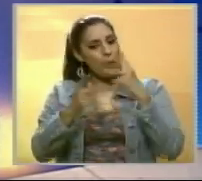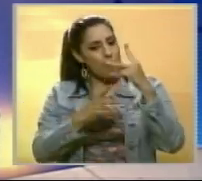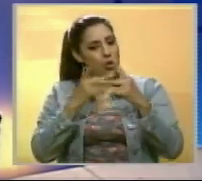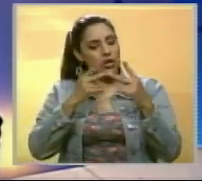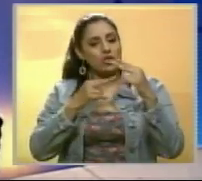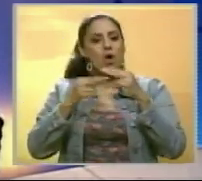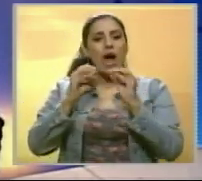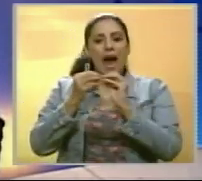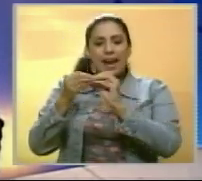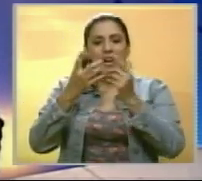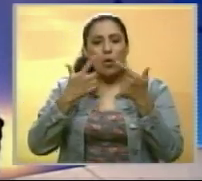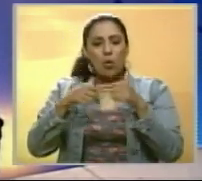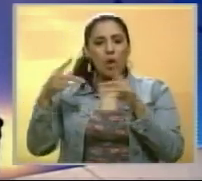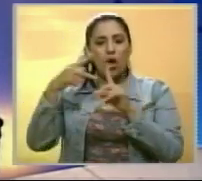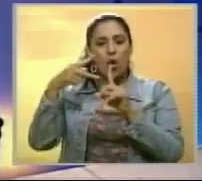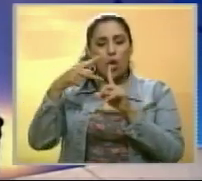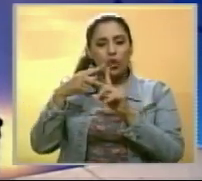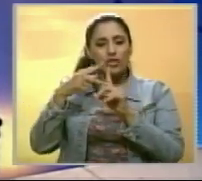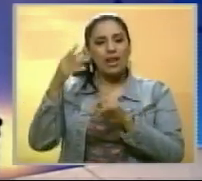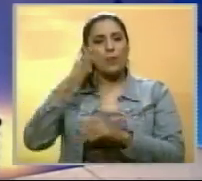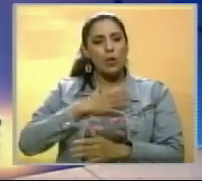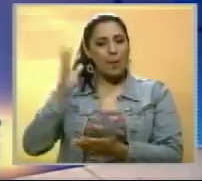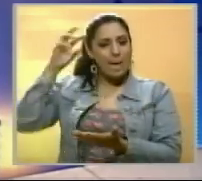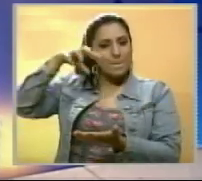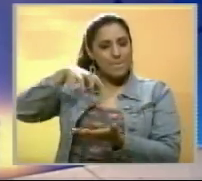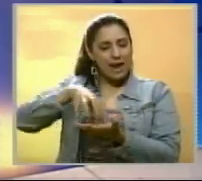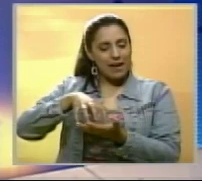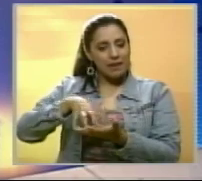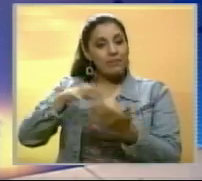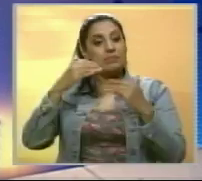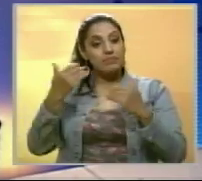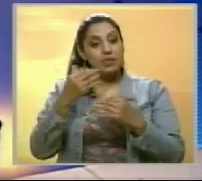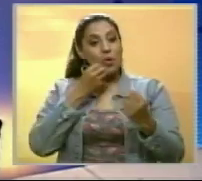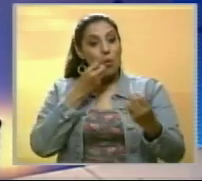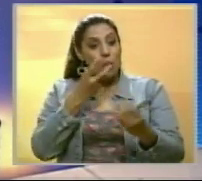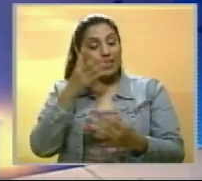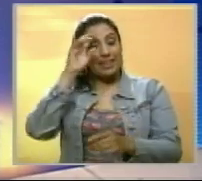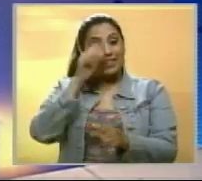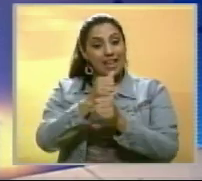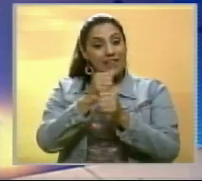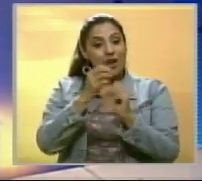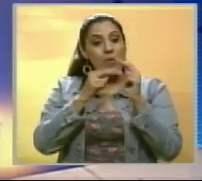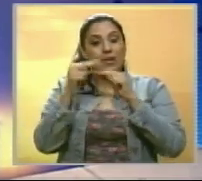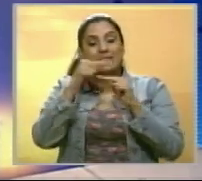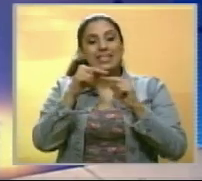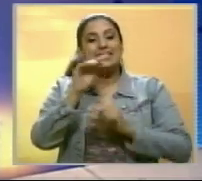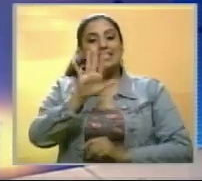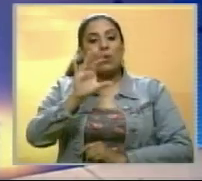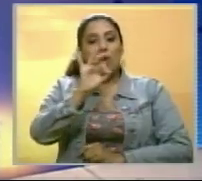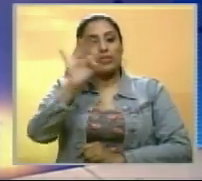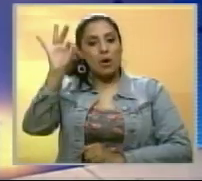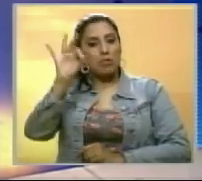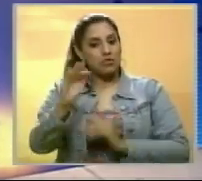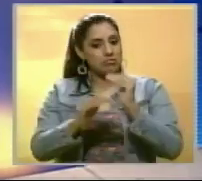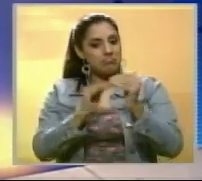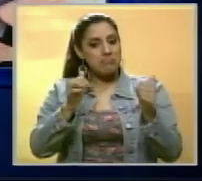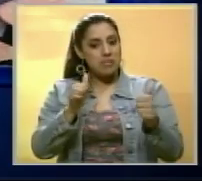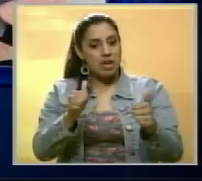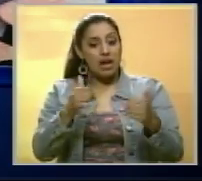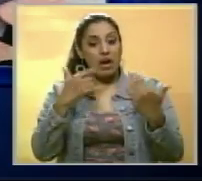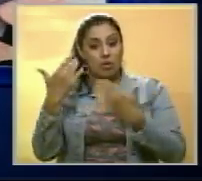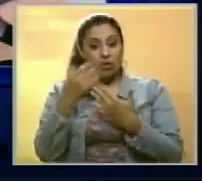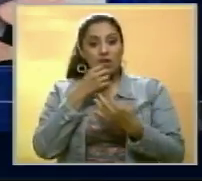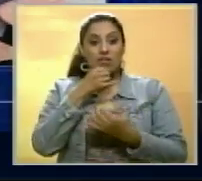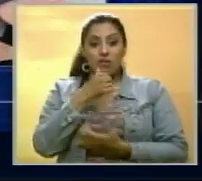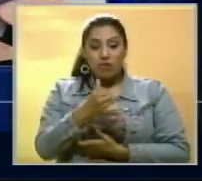obras de remodelación en el Hotel Golf Maracay de la cadena Marriott. Precisó que la obra presenta más de un 50% de avance. El